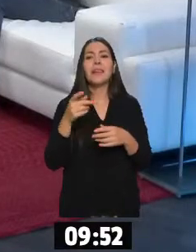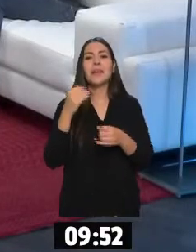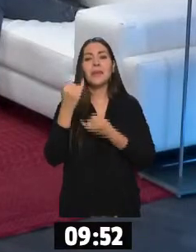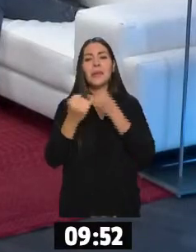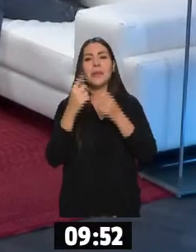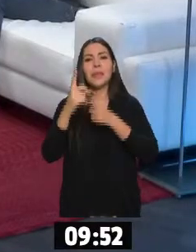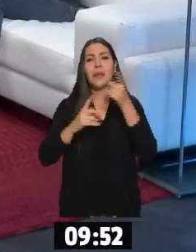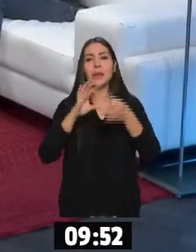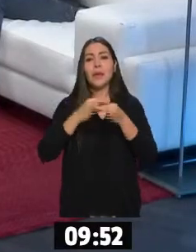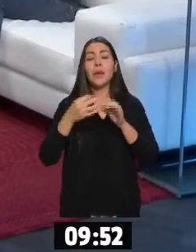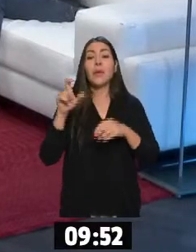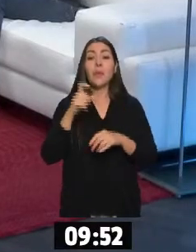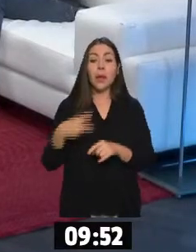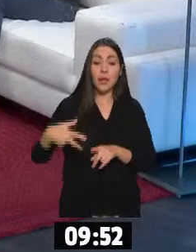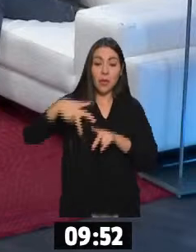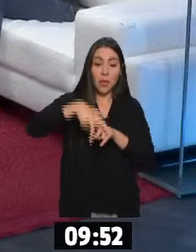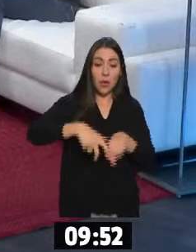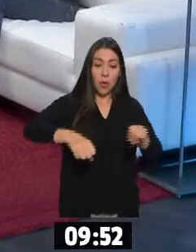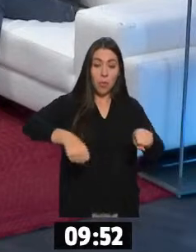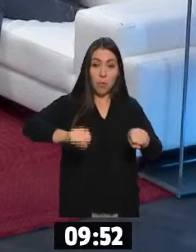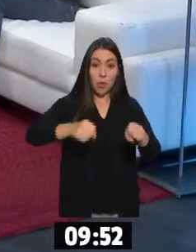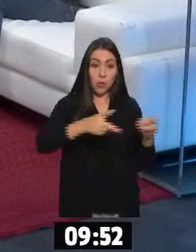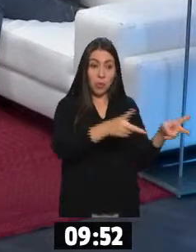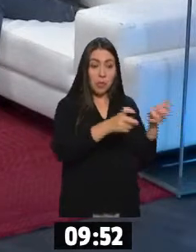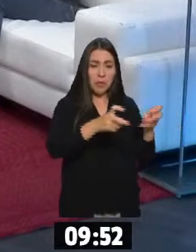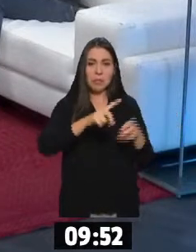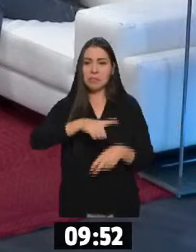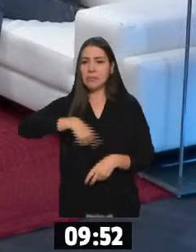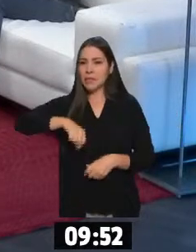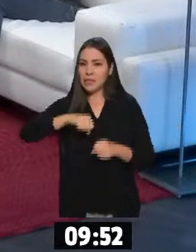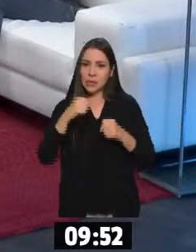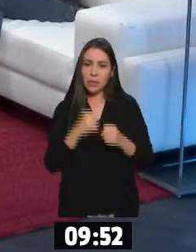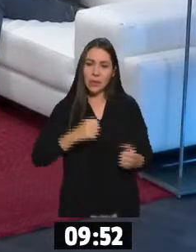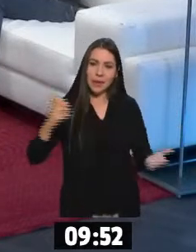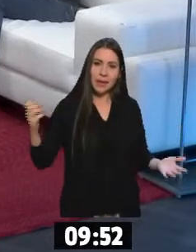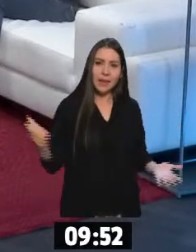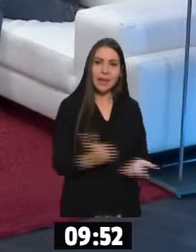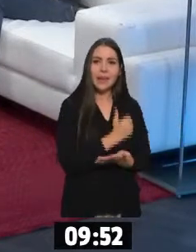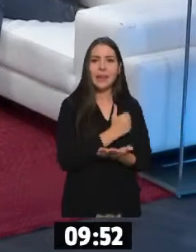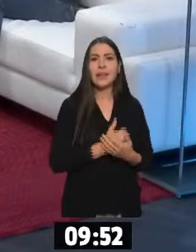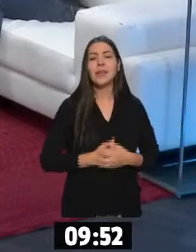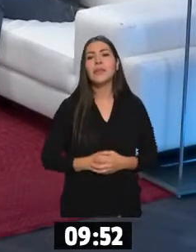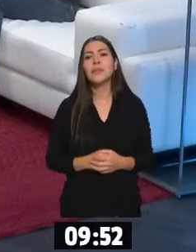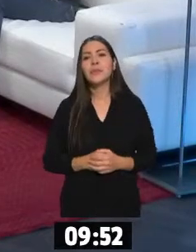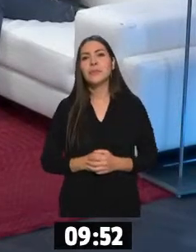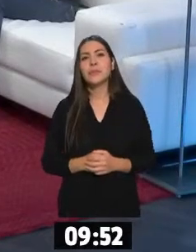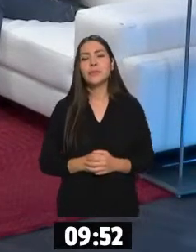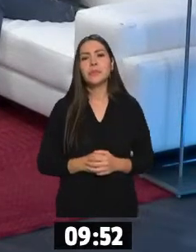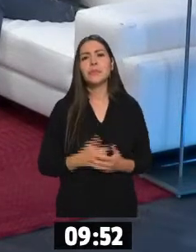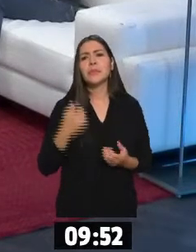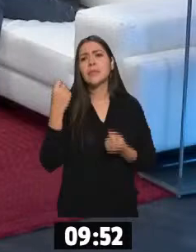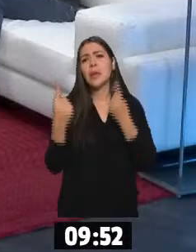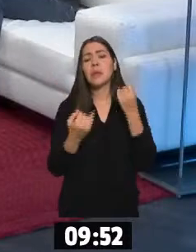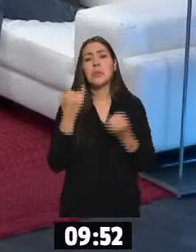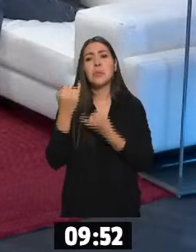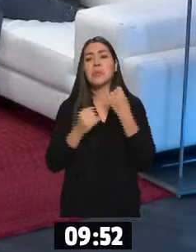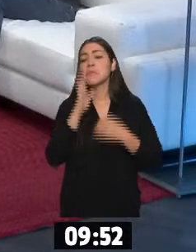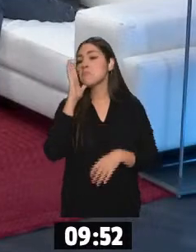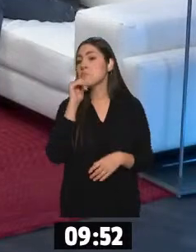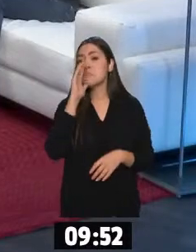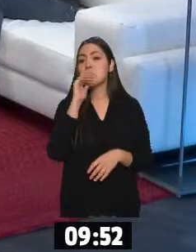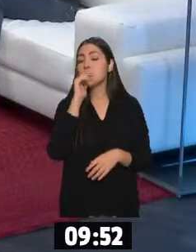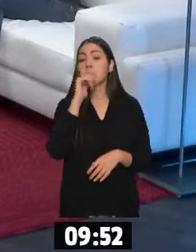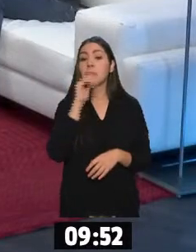Robo en motoneta, ahí sí ganábamos, pero O tiro con O narco. también Que carga decimos. de motorratón, ¿no? Oye, También pero hay- hay unos que no quedan aunque los